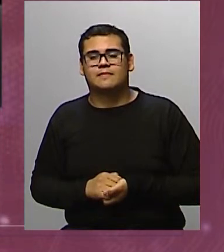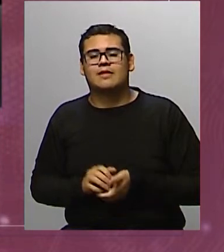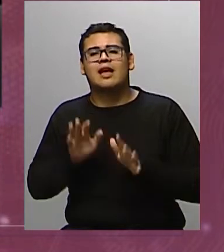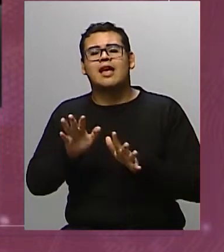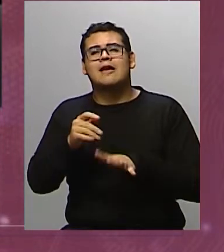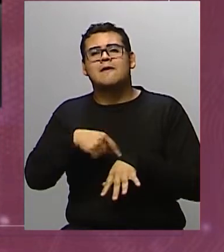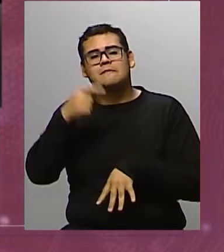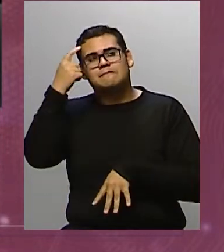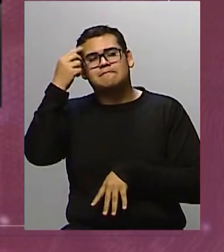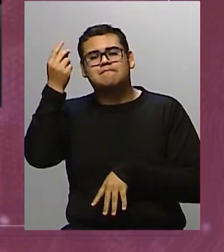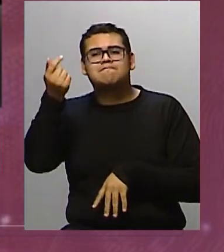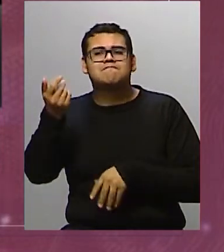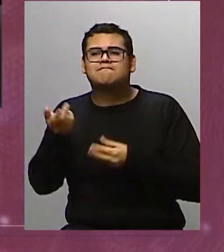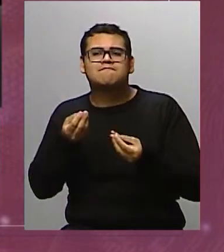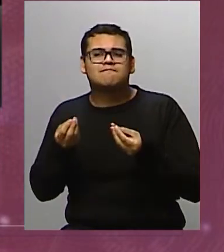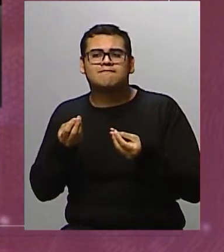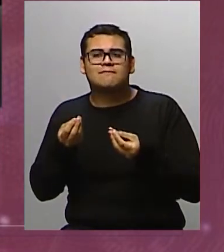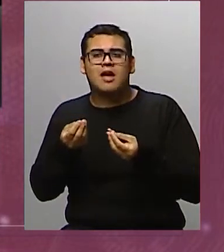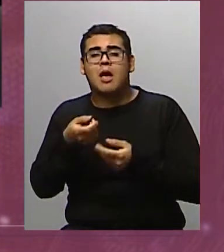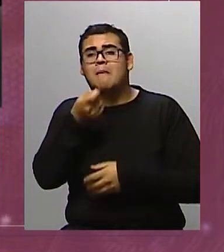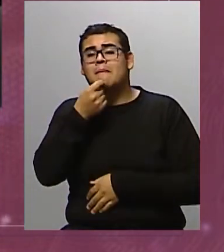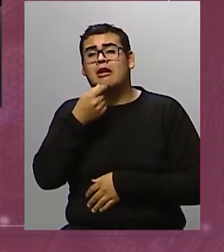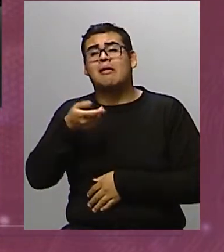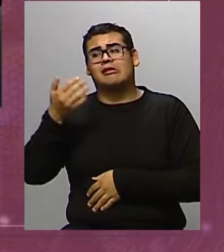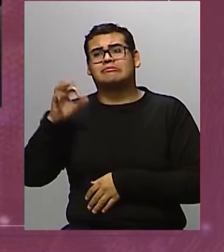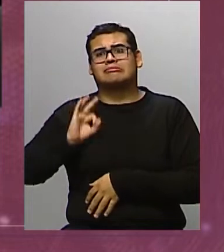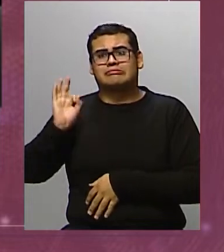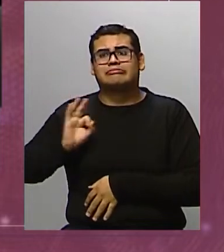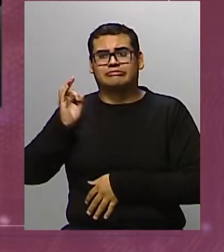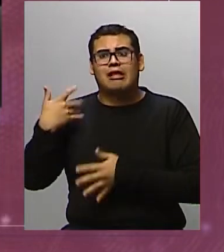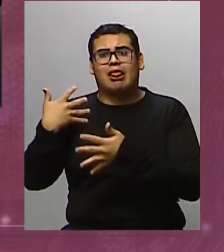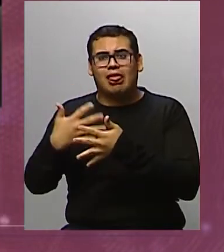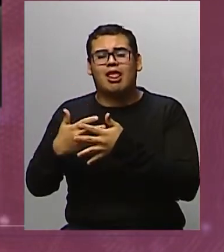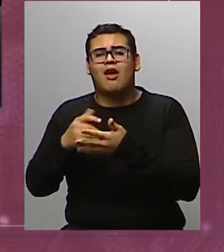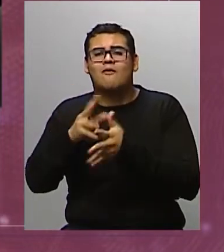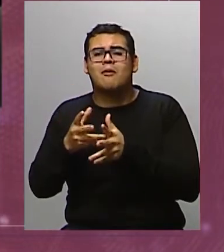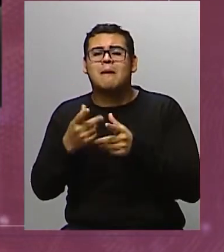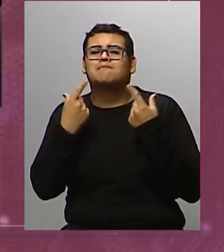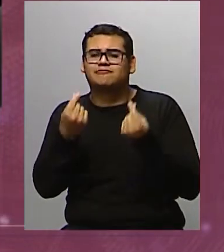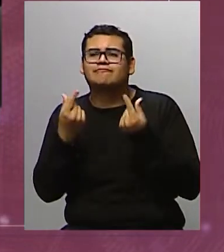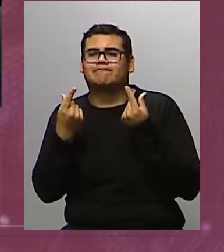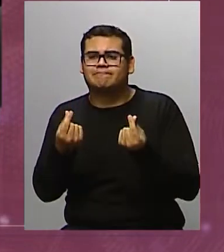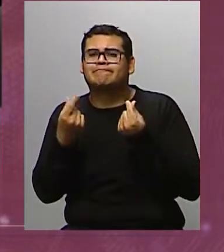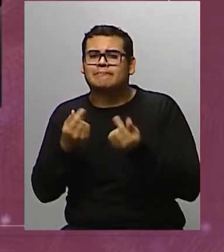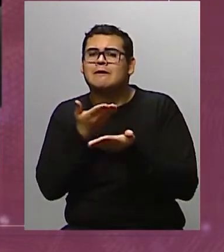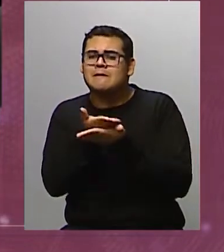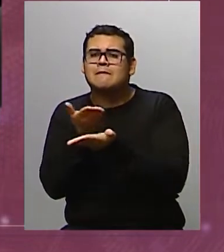pensar un poquito lo que se viene reclamando desde hace tiempo, ¿no? Y más en una provincia como Mendoza, donde siempre, y ni hablar en